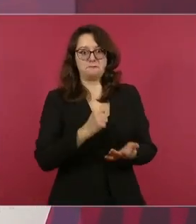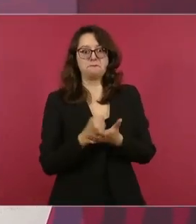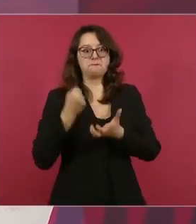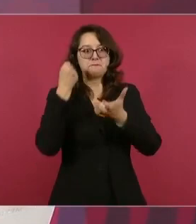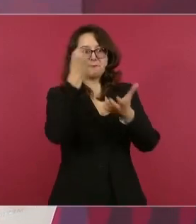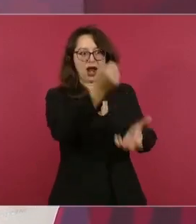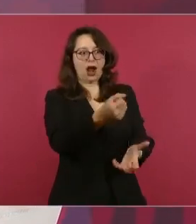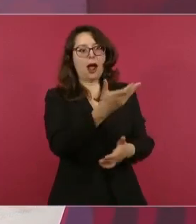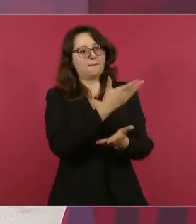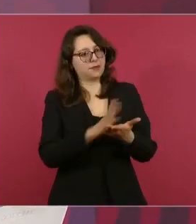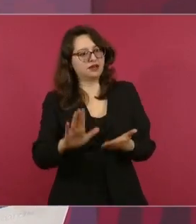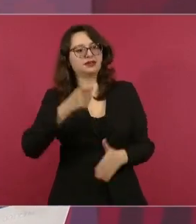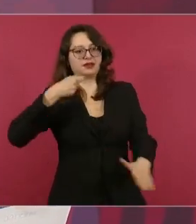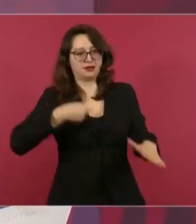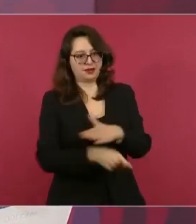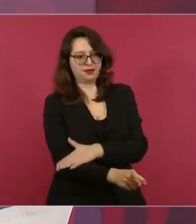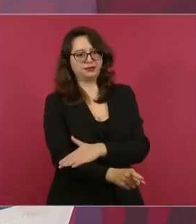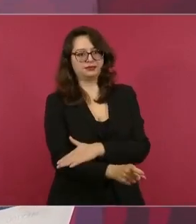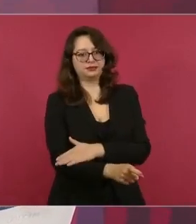Sin la mañanera,